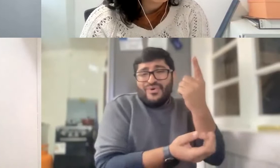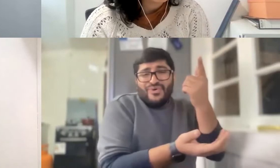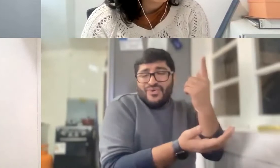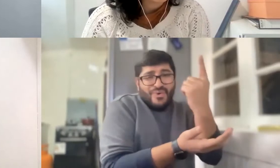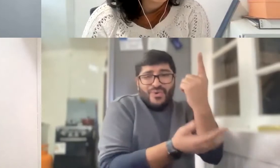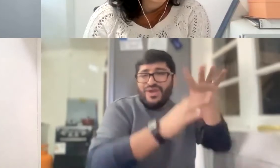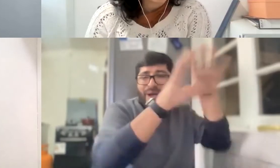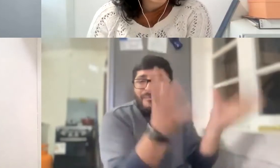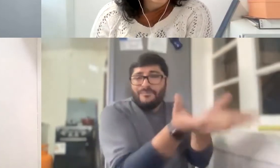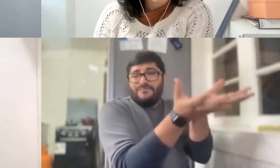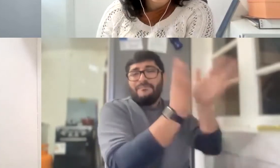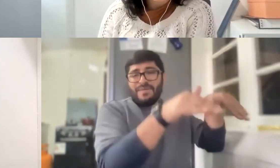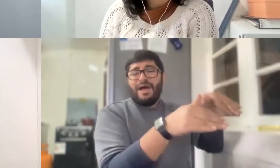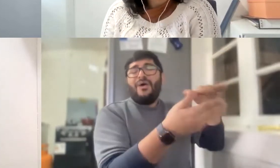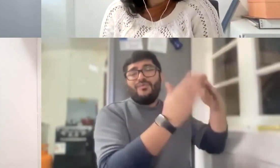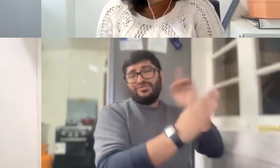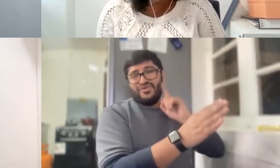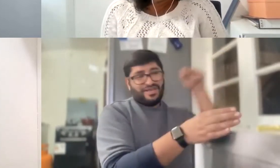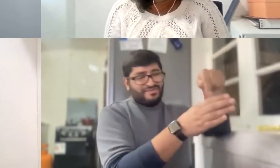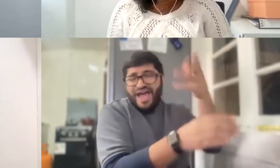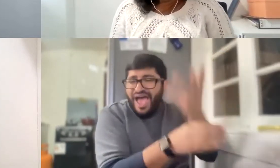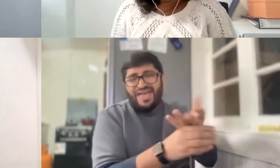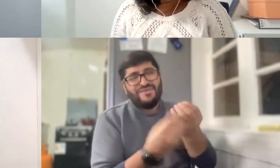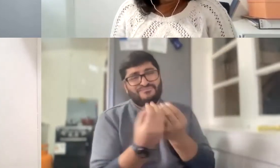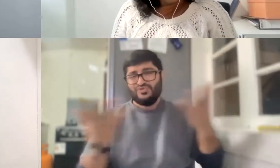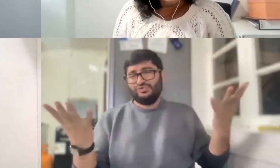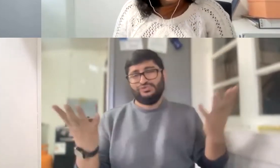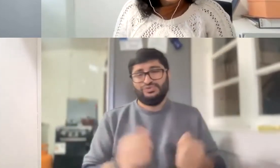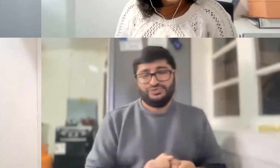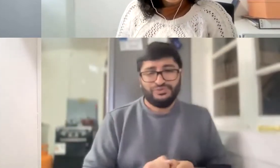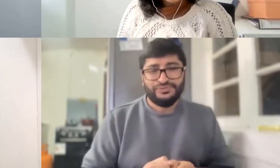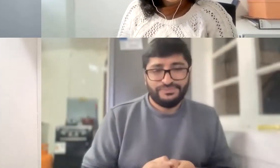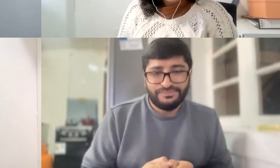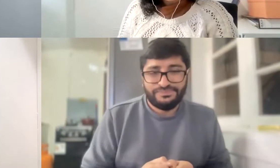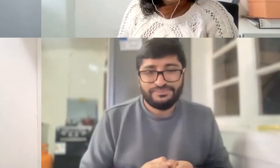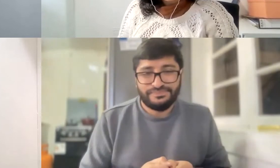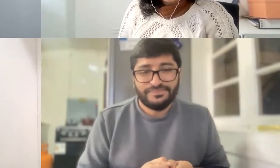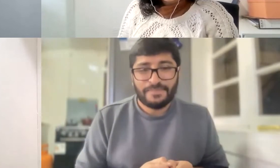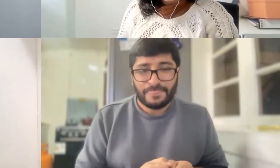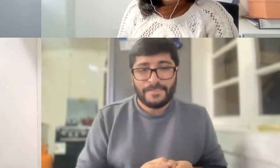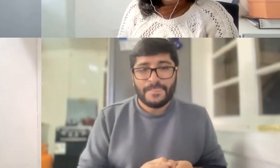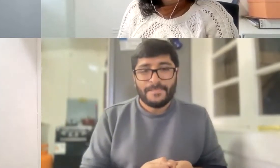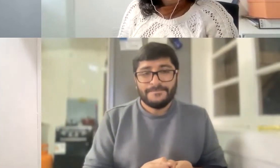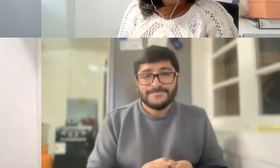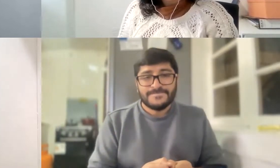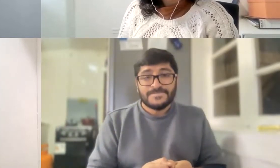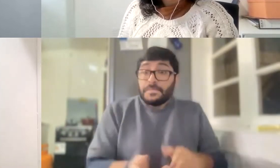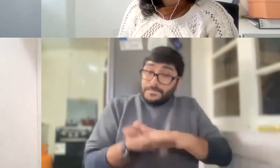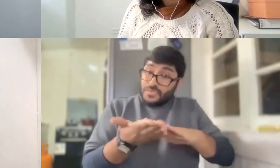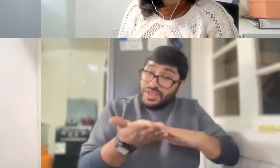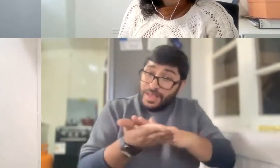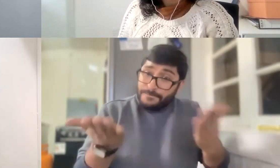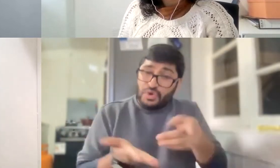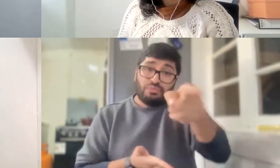auditivo y no el resto auditivo. Hay mucho, igual como nosotros, la persona sorda